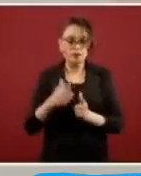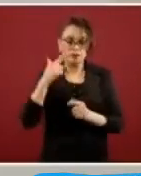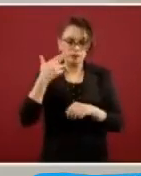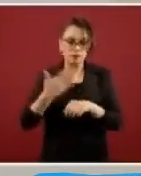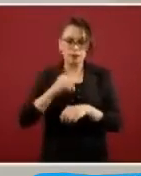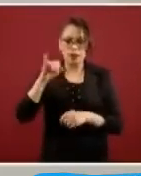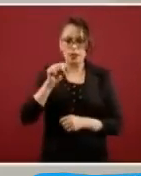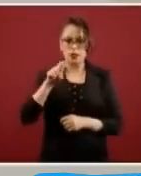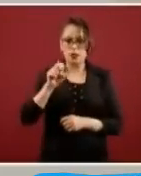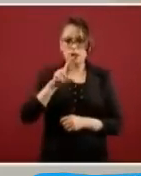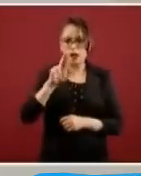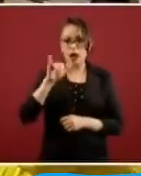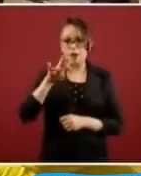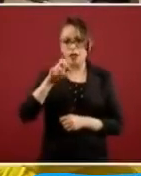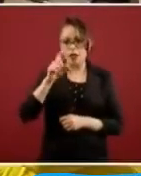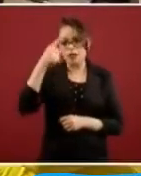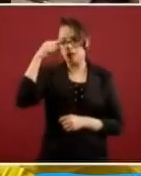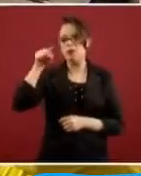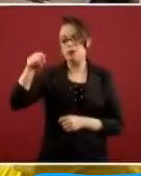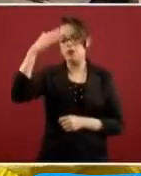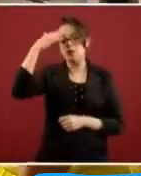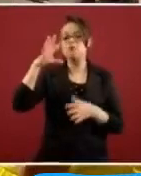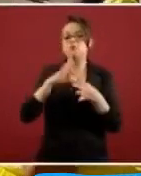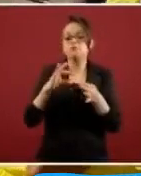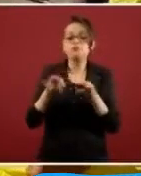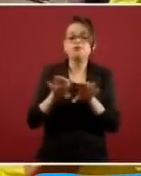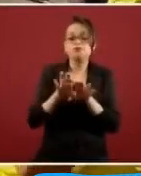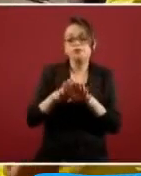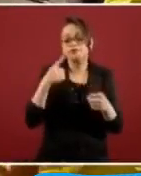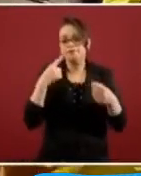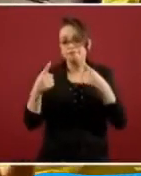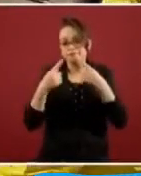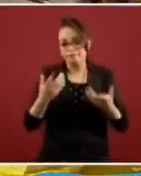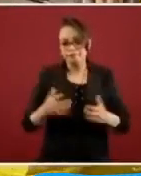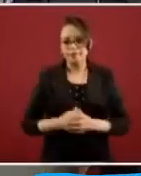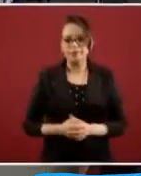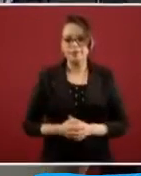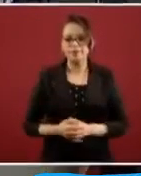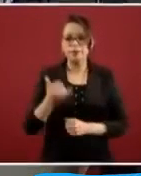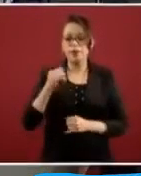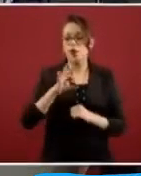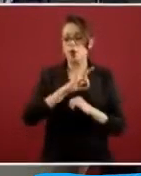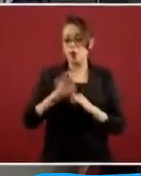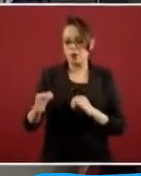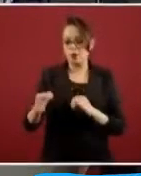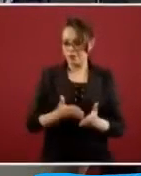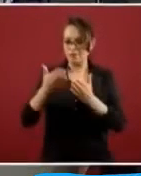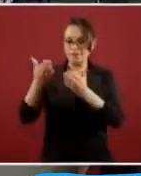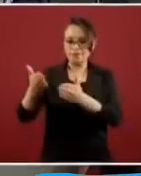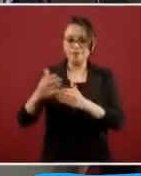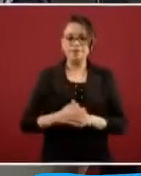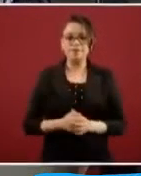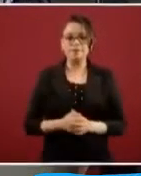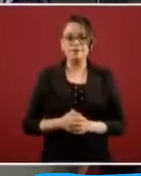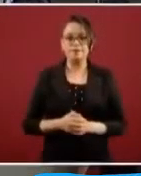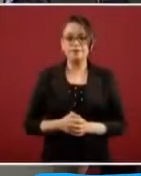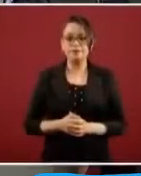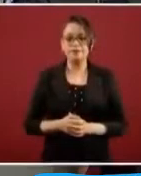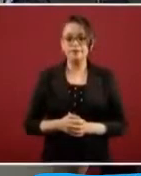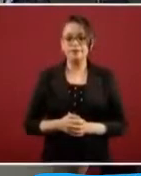los ajustes procedentes. Vamos a dar paso a la última. Aquí, no, usted la.